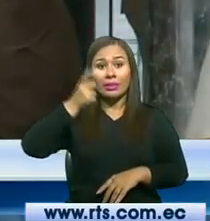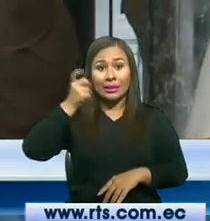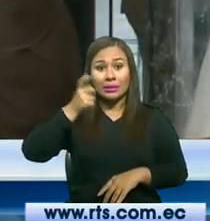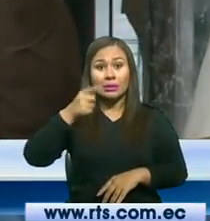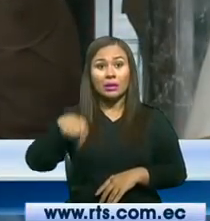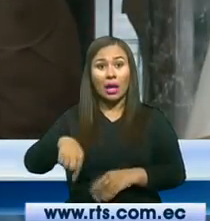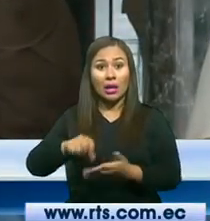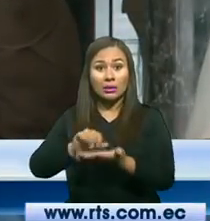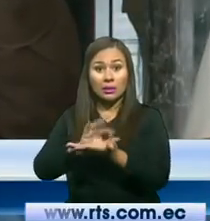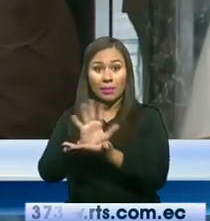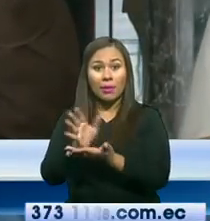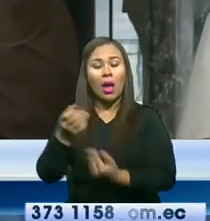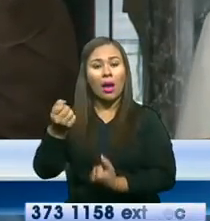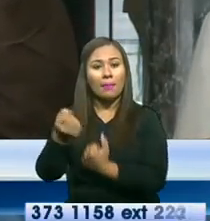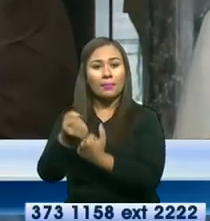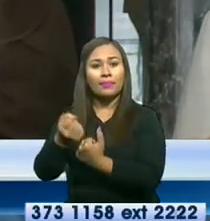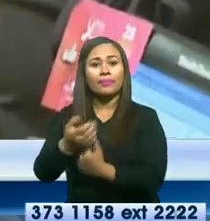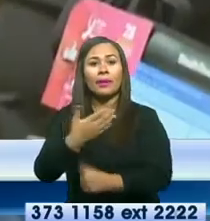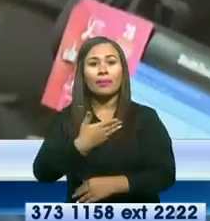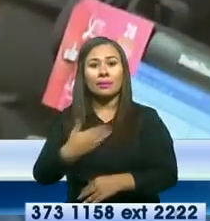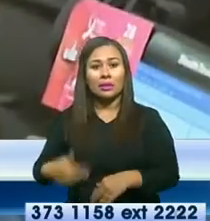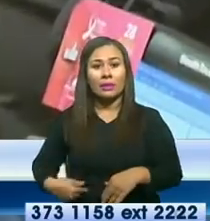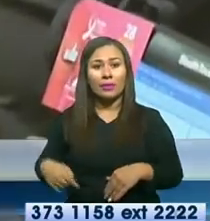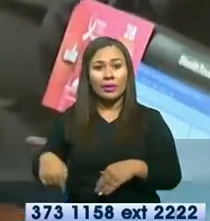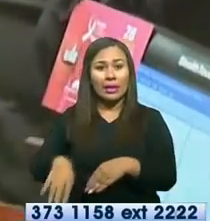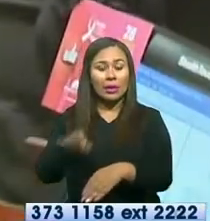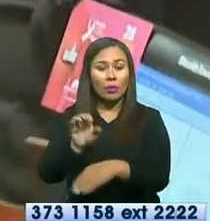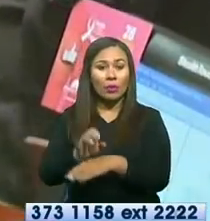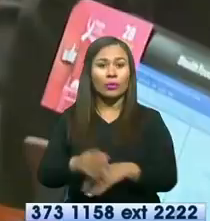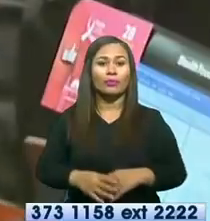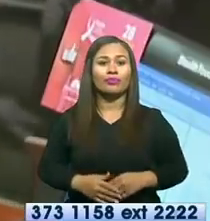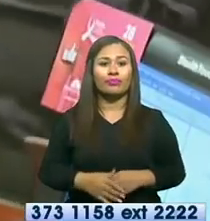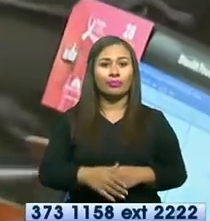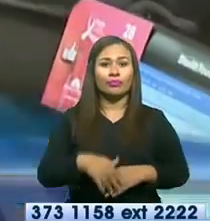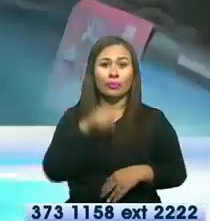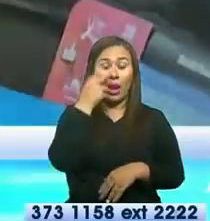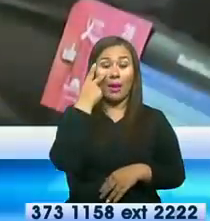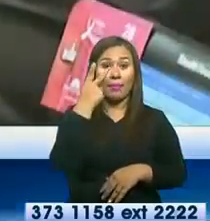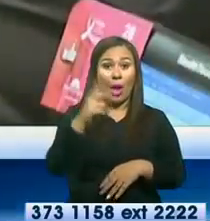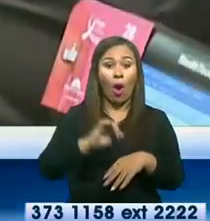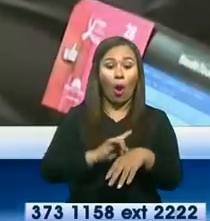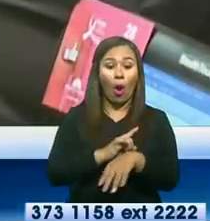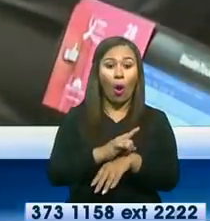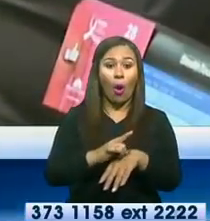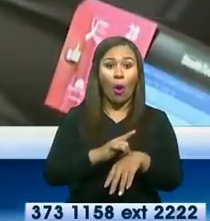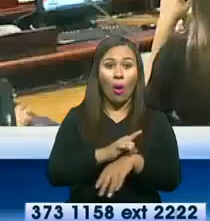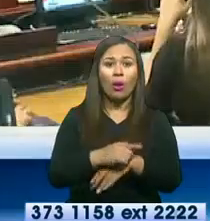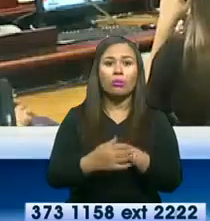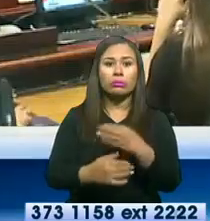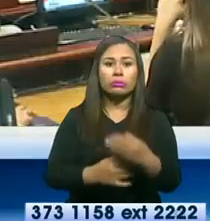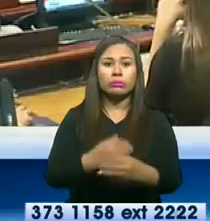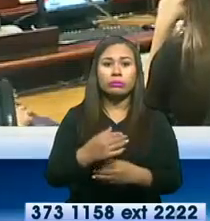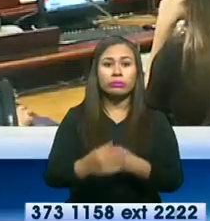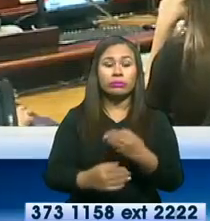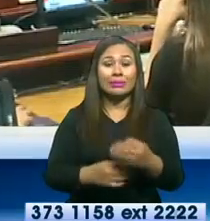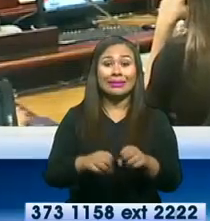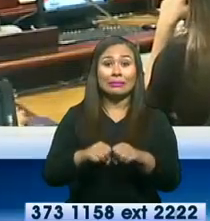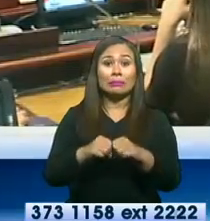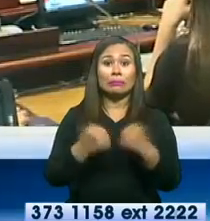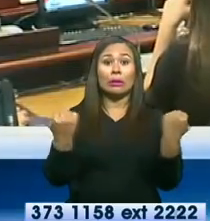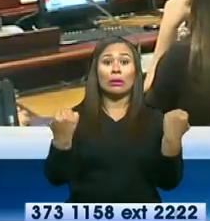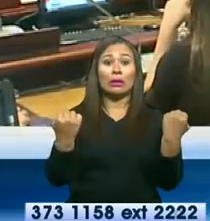respaldo al presidente constitucional del Ecuador. Y esto sería en cuestión de horas lo que podría provocar una ruptura